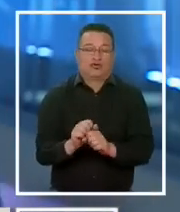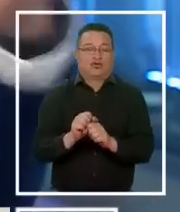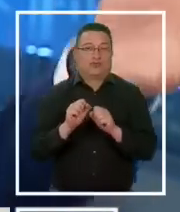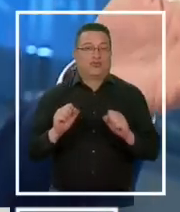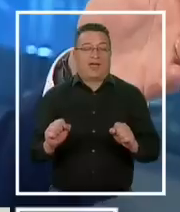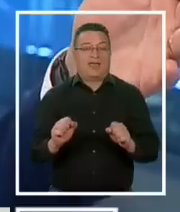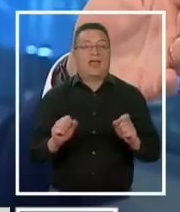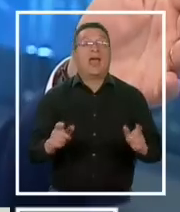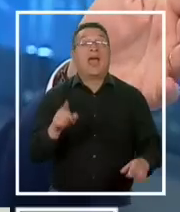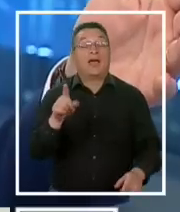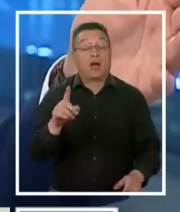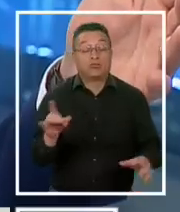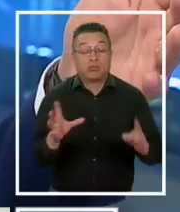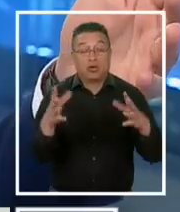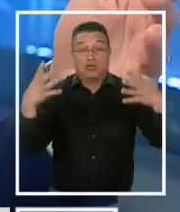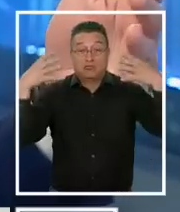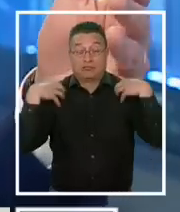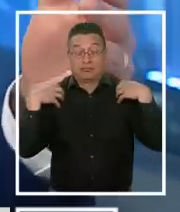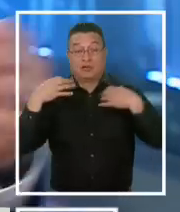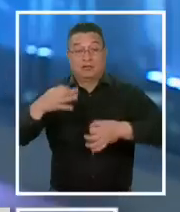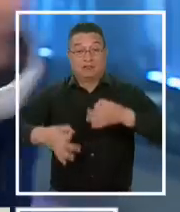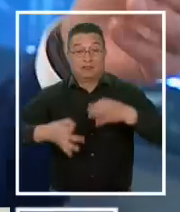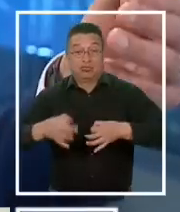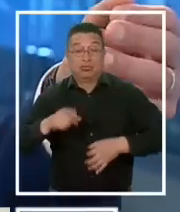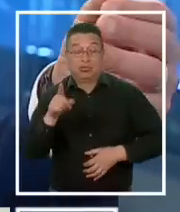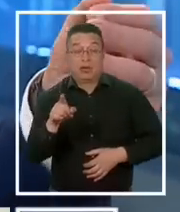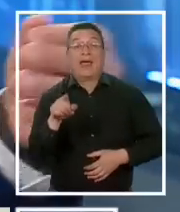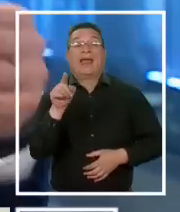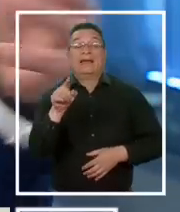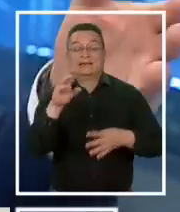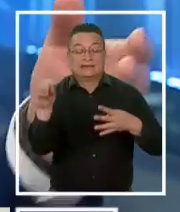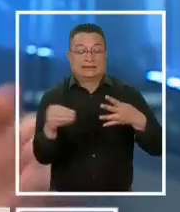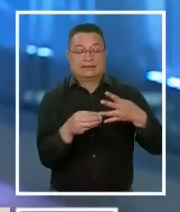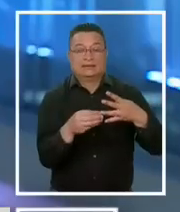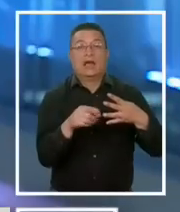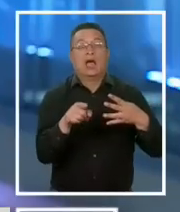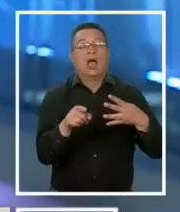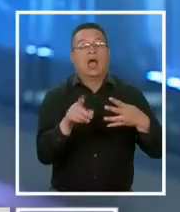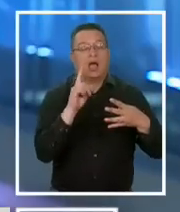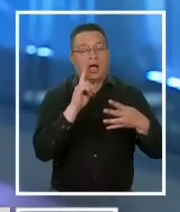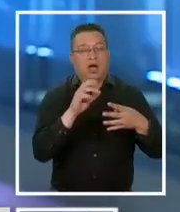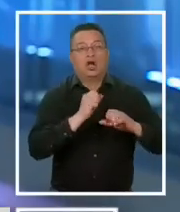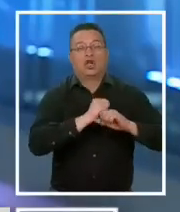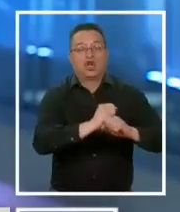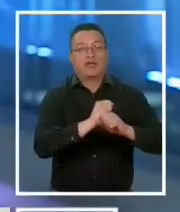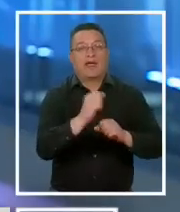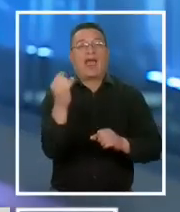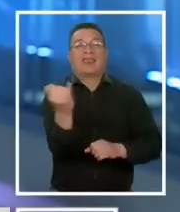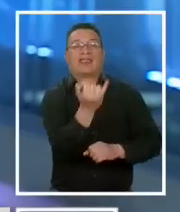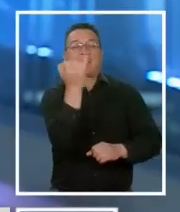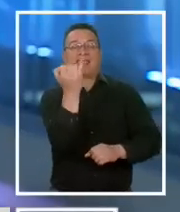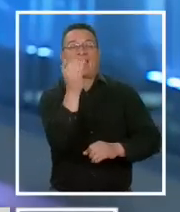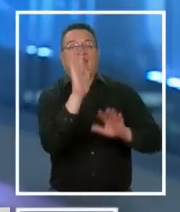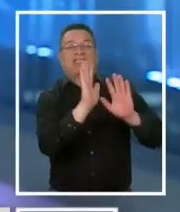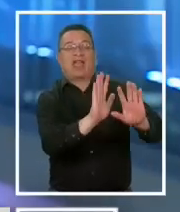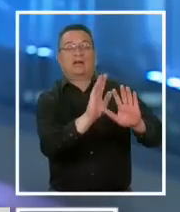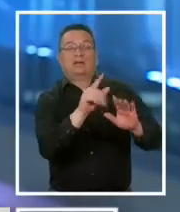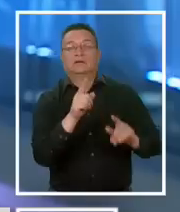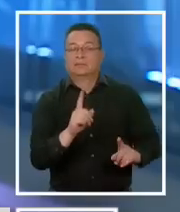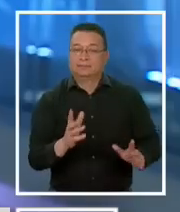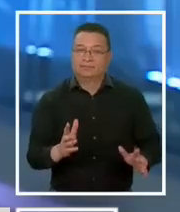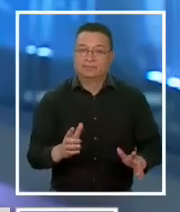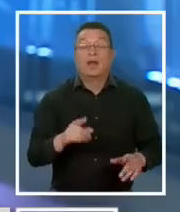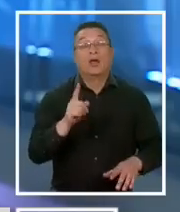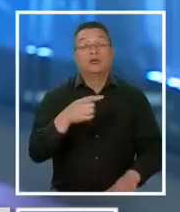si esto fuera una responsabilidad penal de personas jurídicas eso sería un elemento que atentaría contra la independencia de esa institución Mire yo